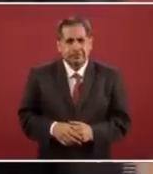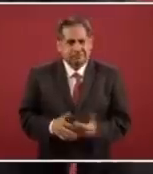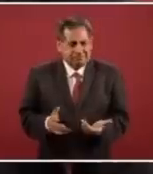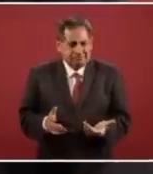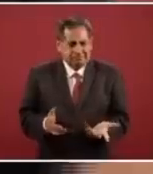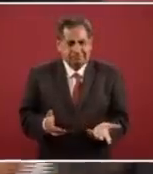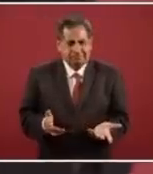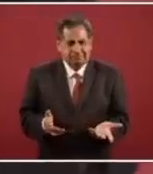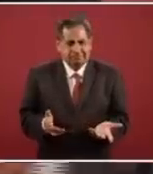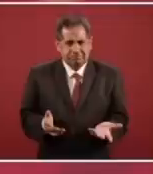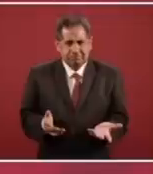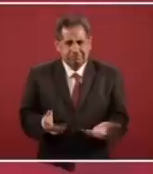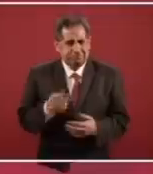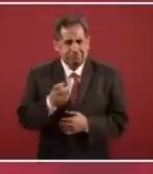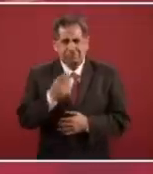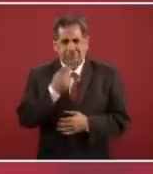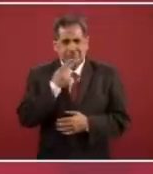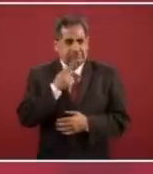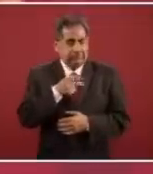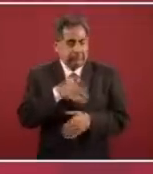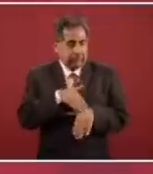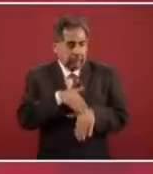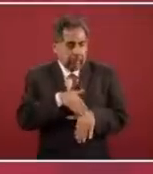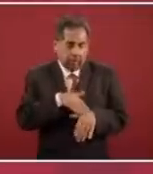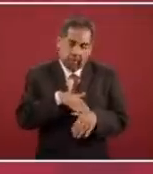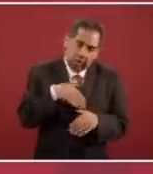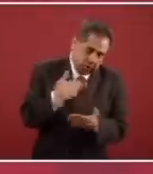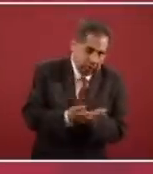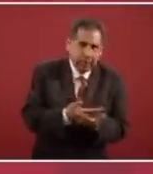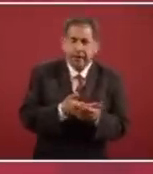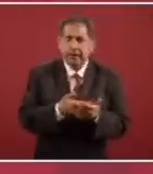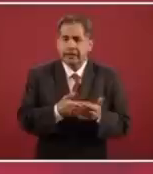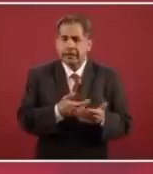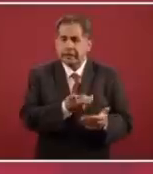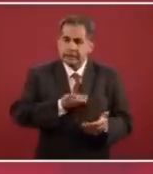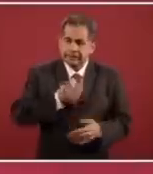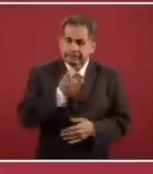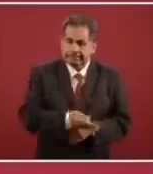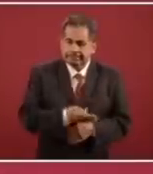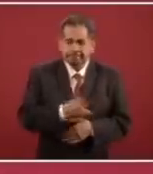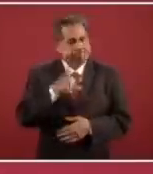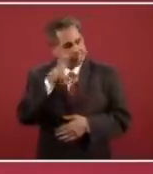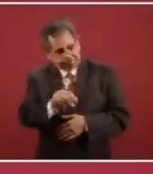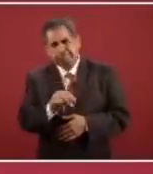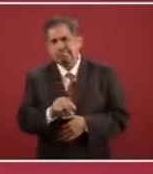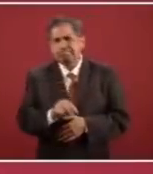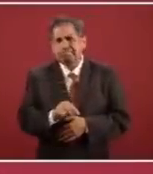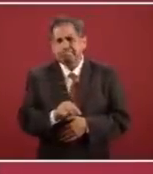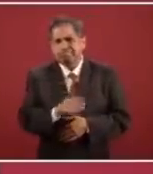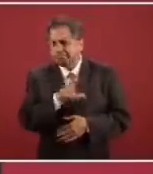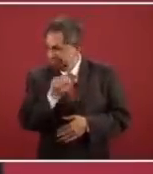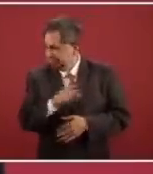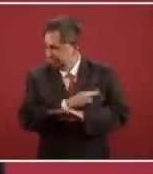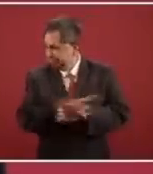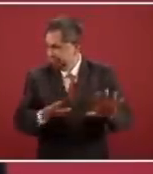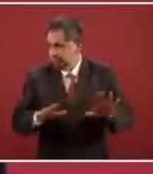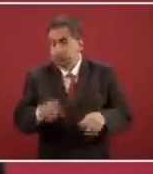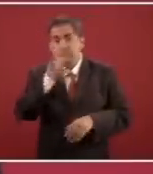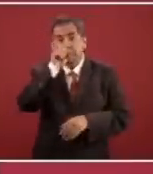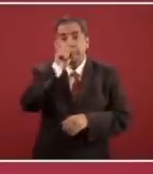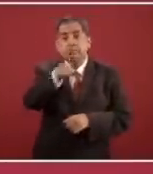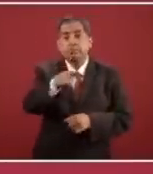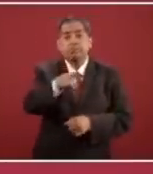Pues no resiste, no aguanta. Y esto tiene que ver también con lo político